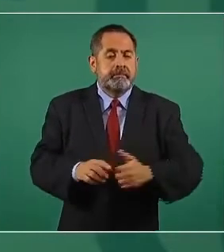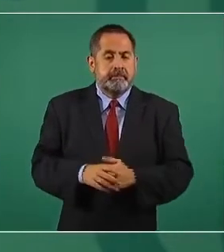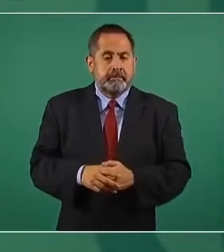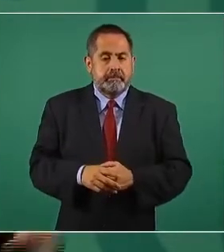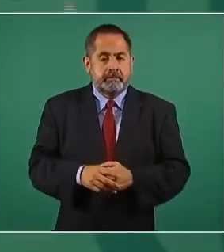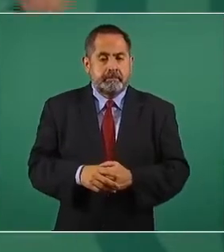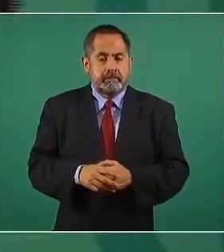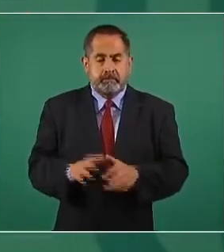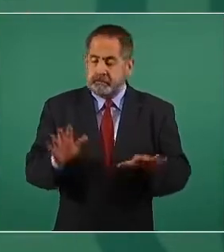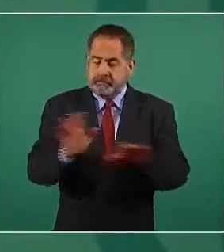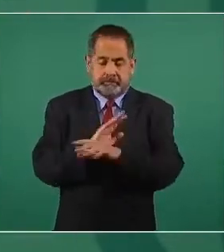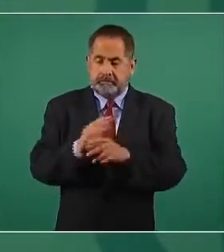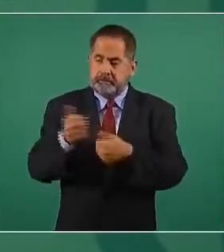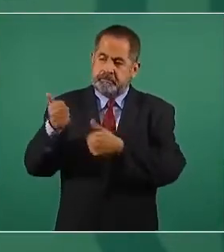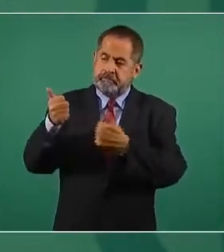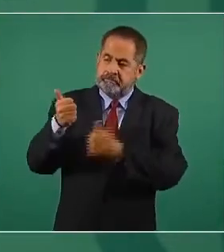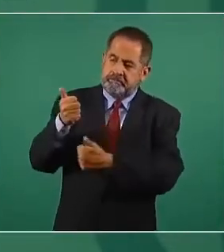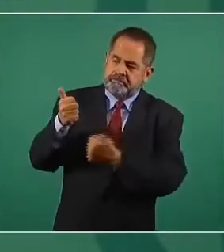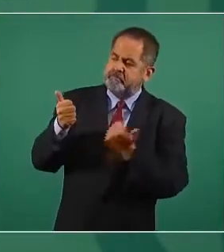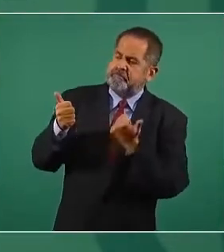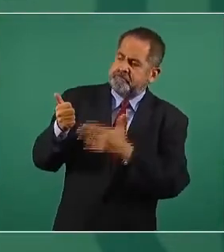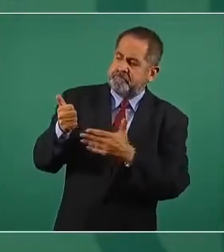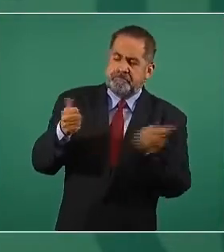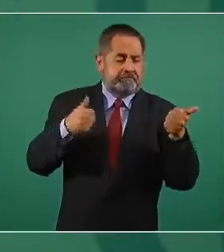De repente